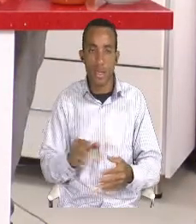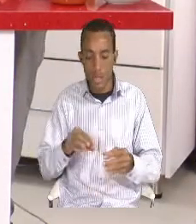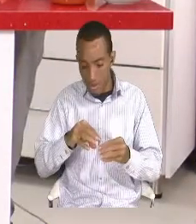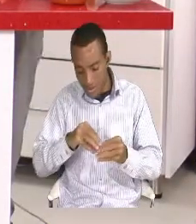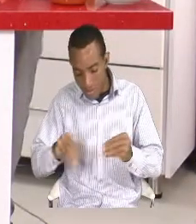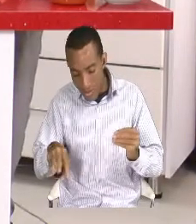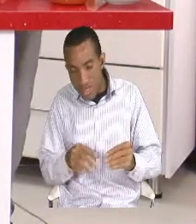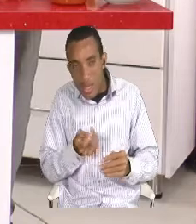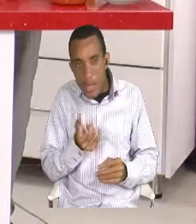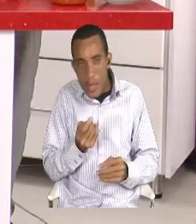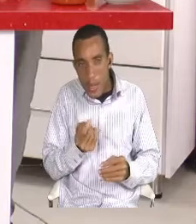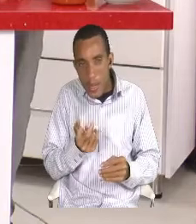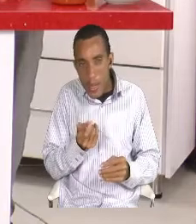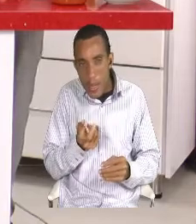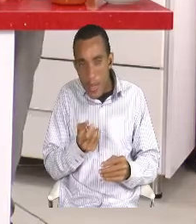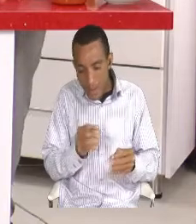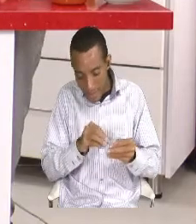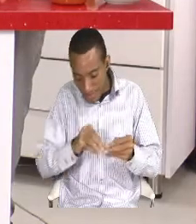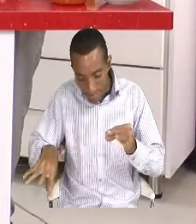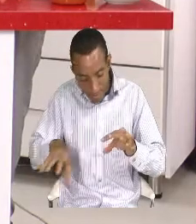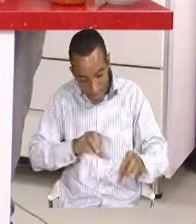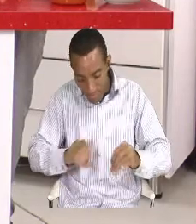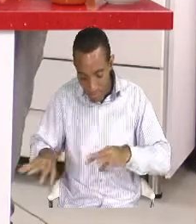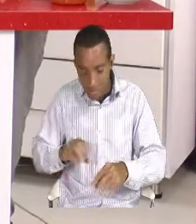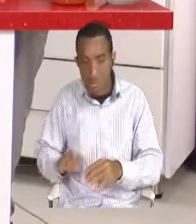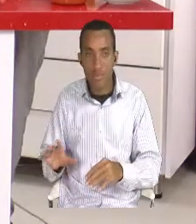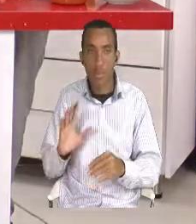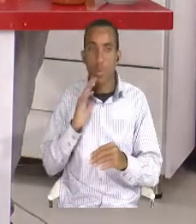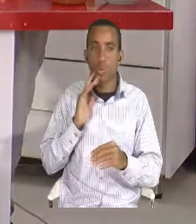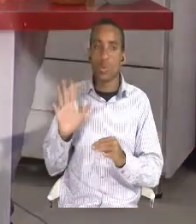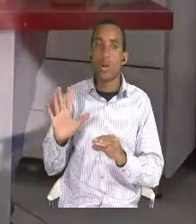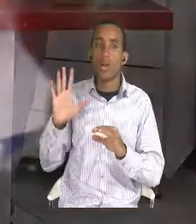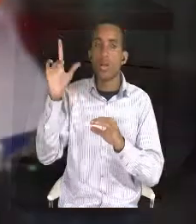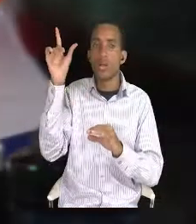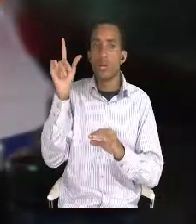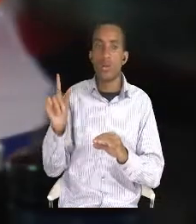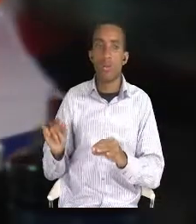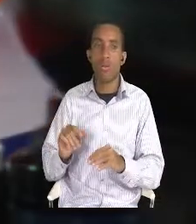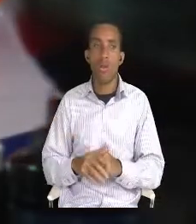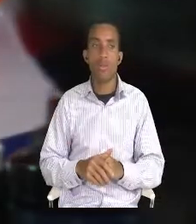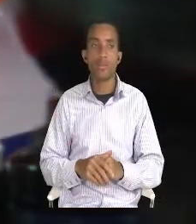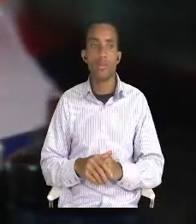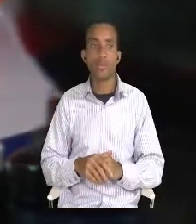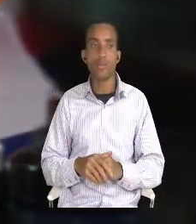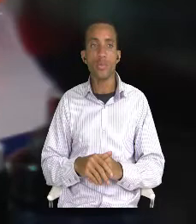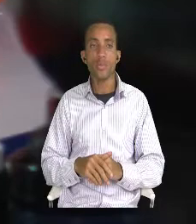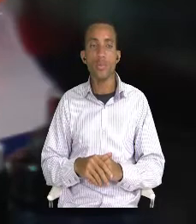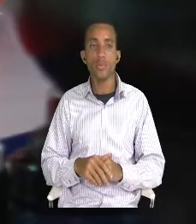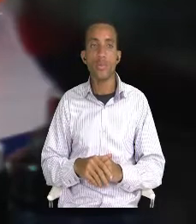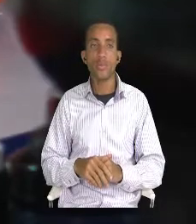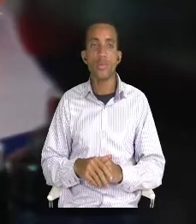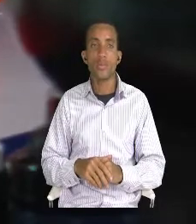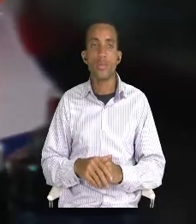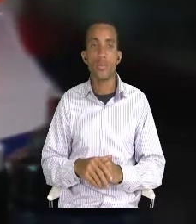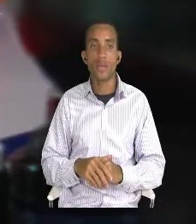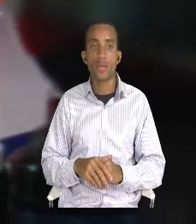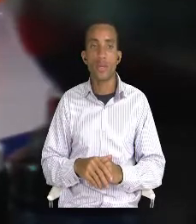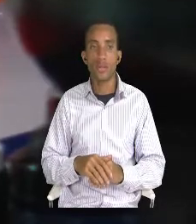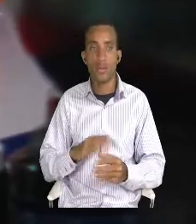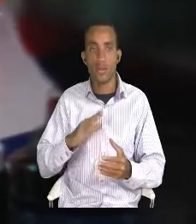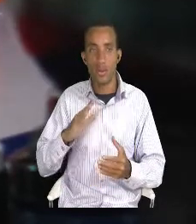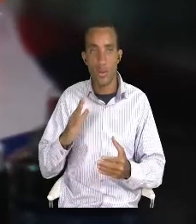adaptada pues con nuestros productos italiana. Ahora yo le voy a decir la técnica. Ahora coges y lo desemillas por aquí. Por mitad,